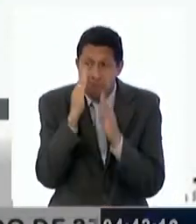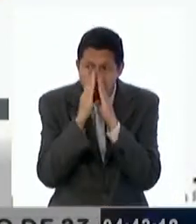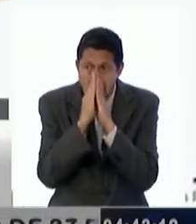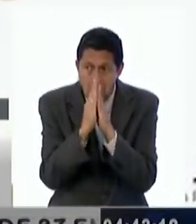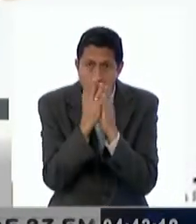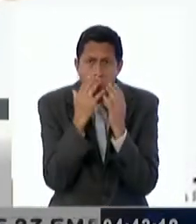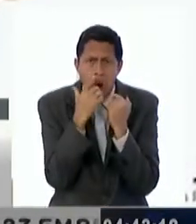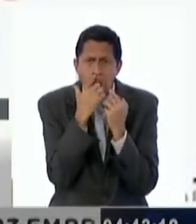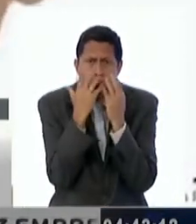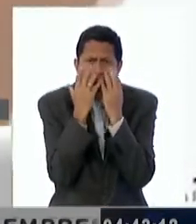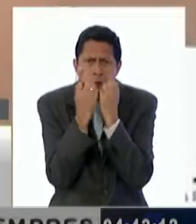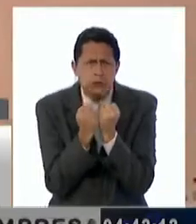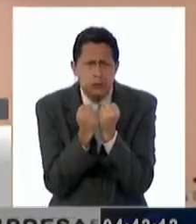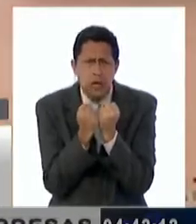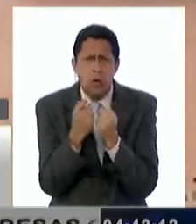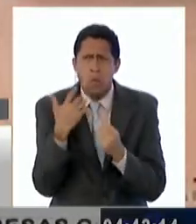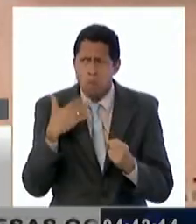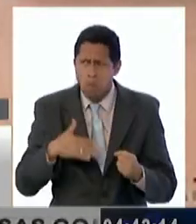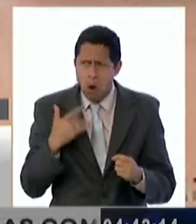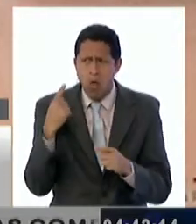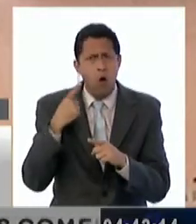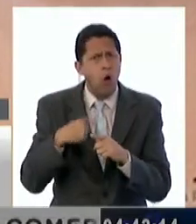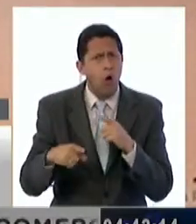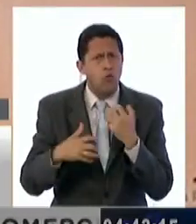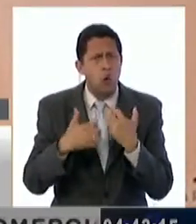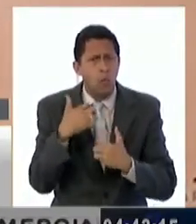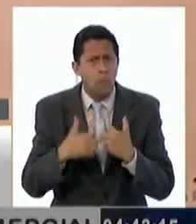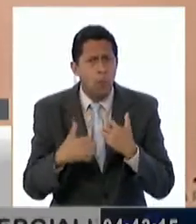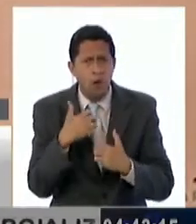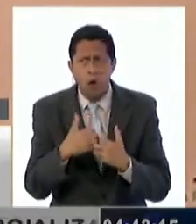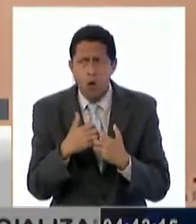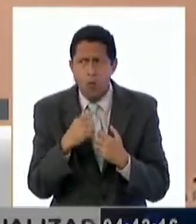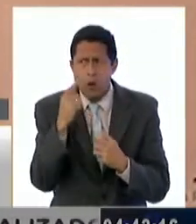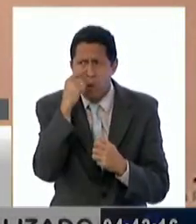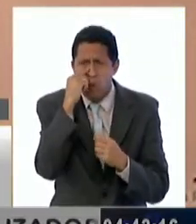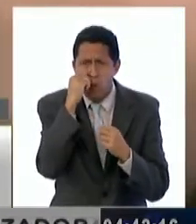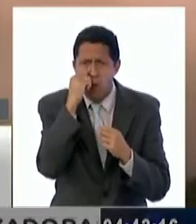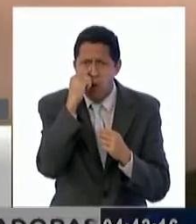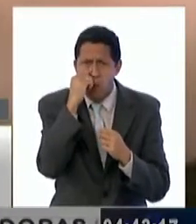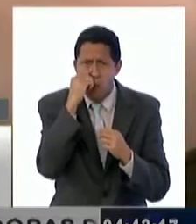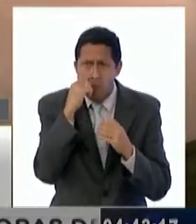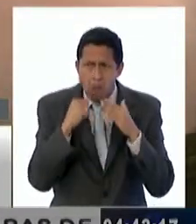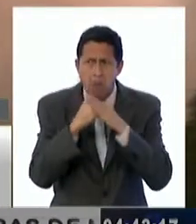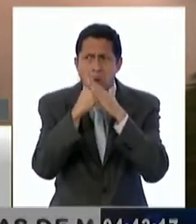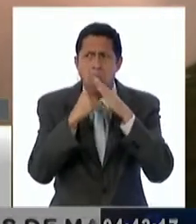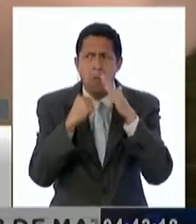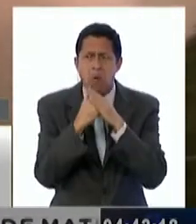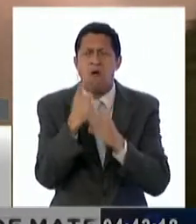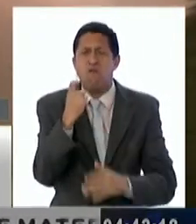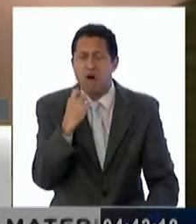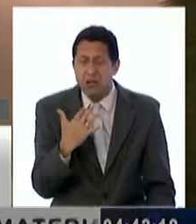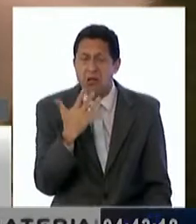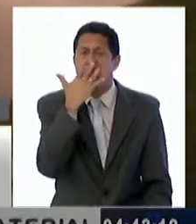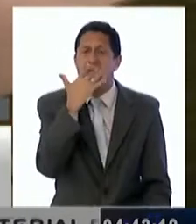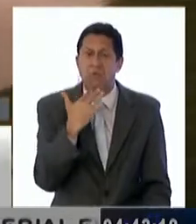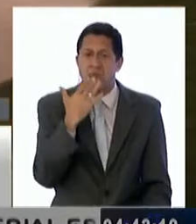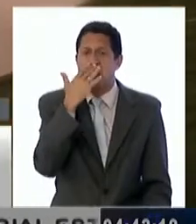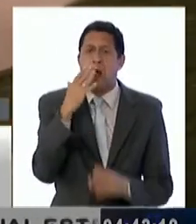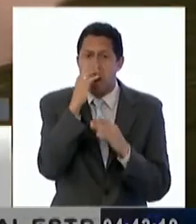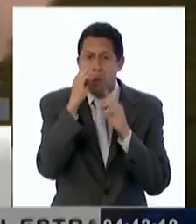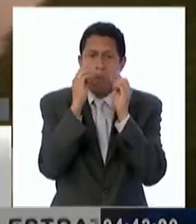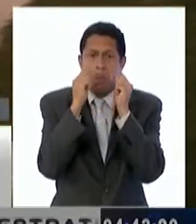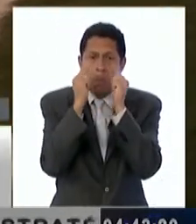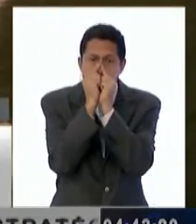corto plazo podría provocar otras afecciones como atrofia congestión falta de aire y obstrucción